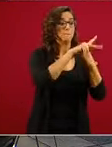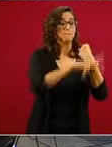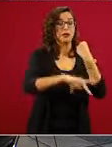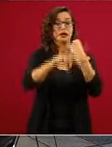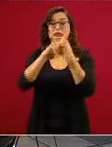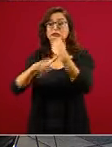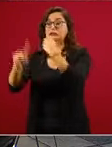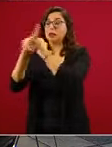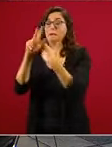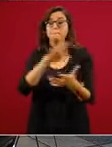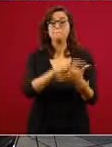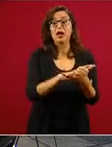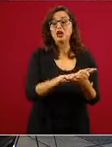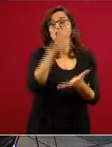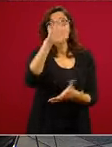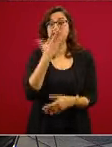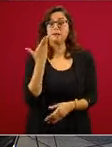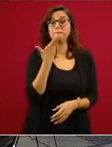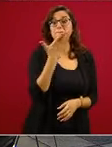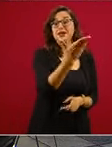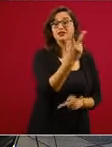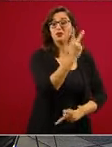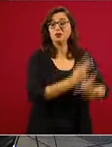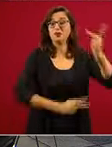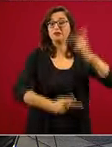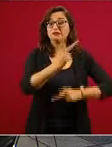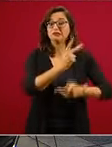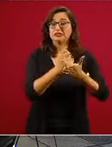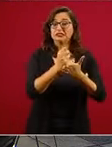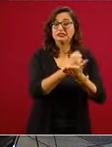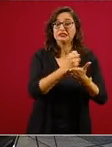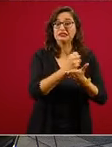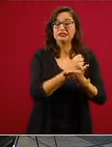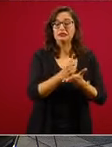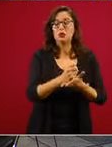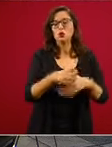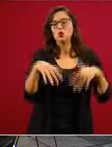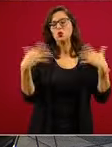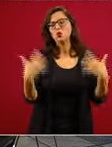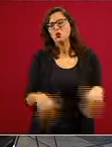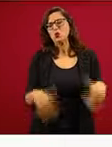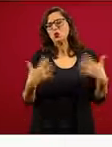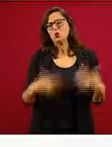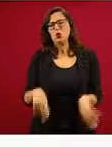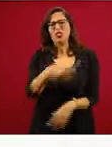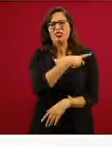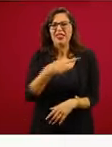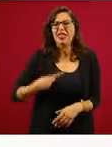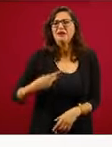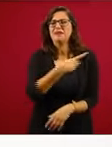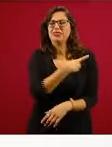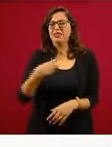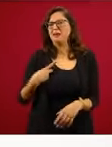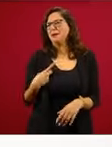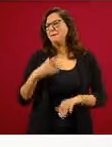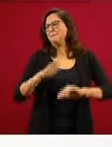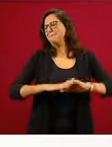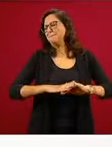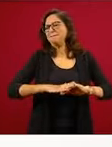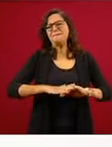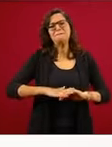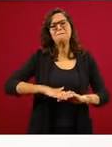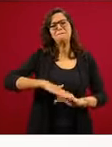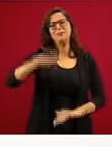a créditos y aumentaron sus deudas en porcentajes elevadísimos.